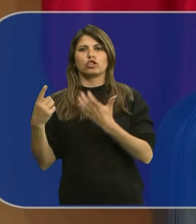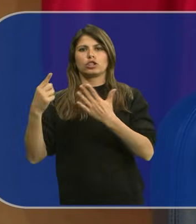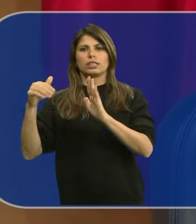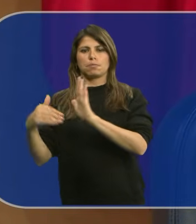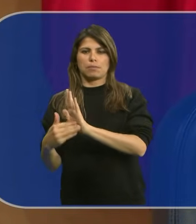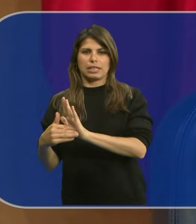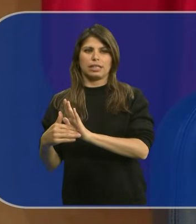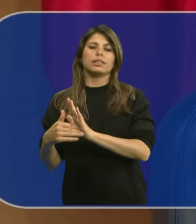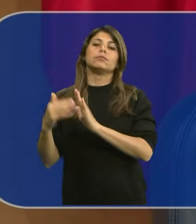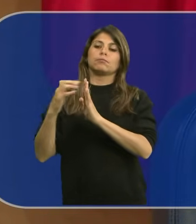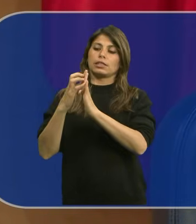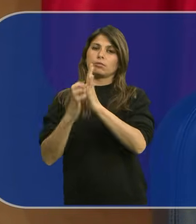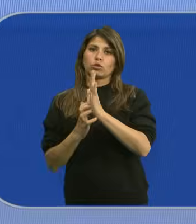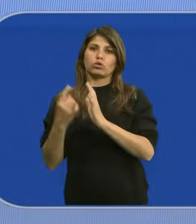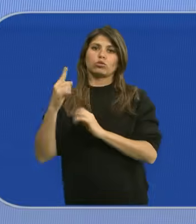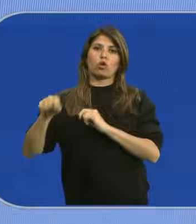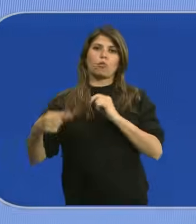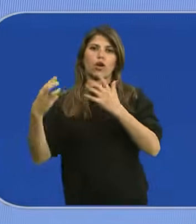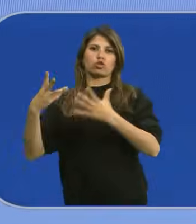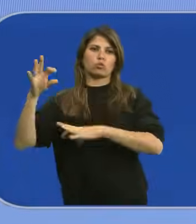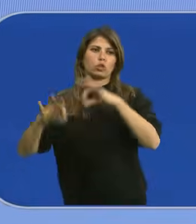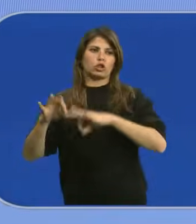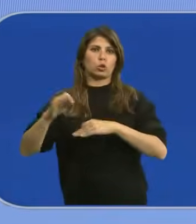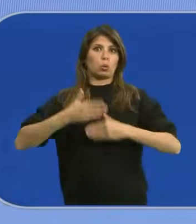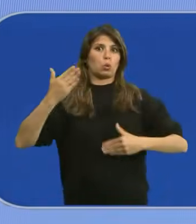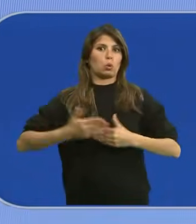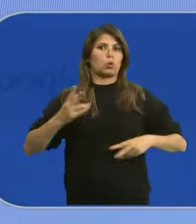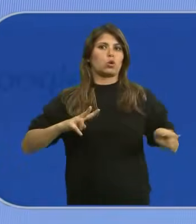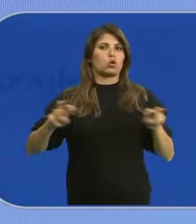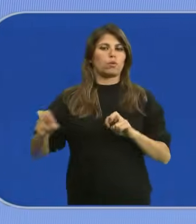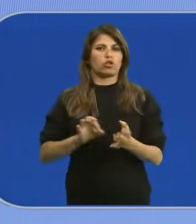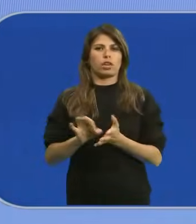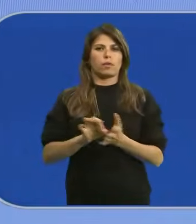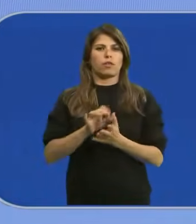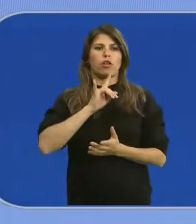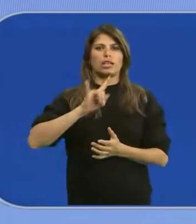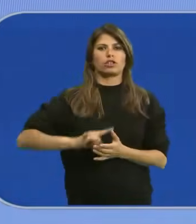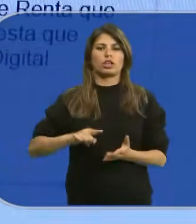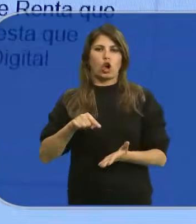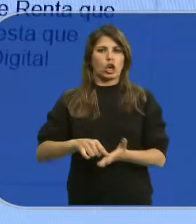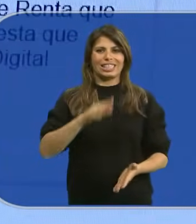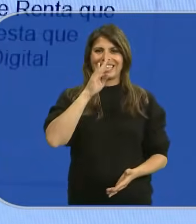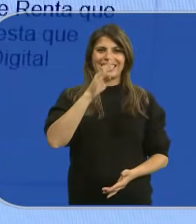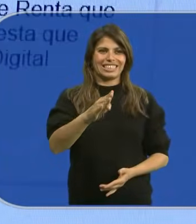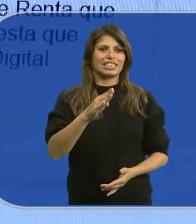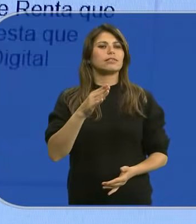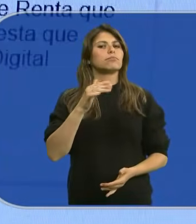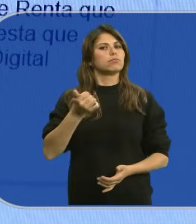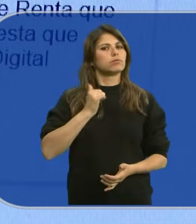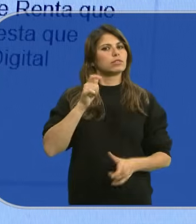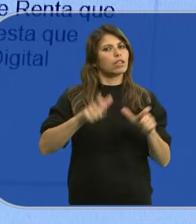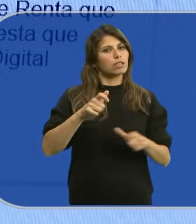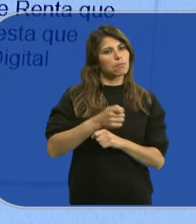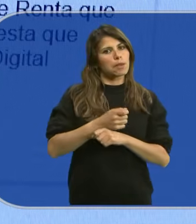una disminución del 1,8%. Una de las novedades es que el servicio electrónico Renta Directa llegará a más